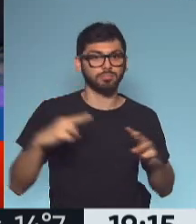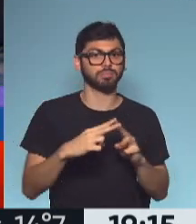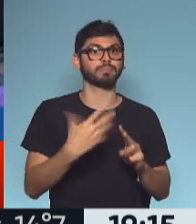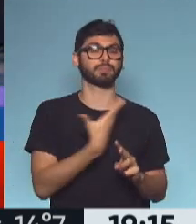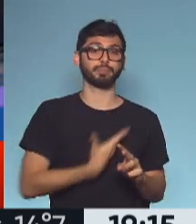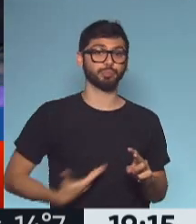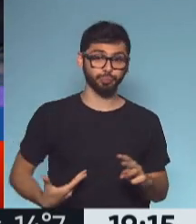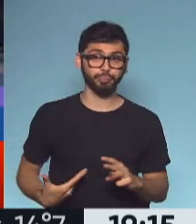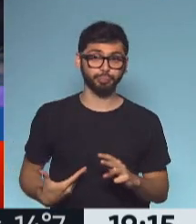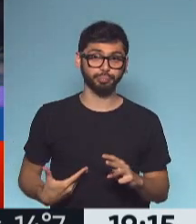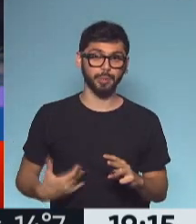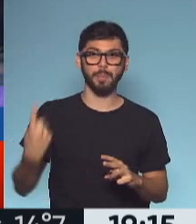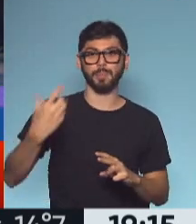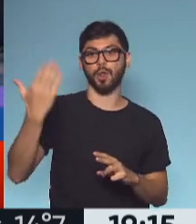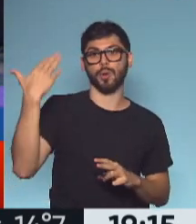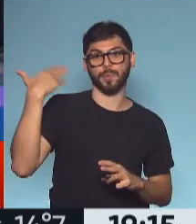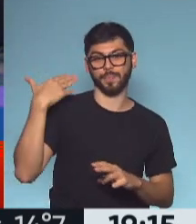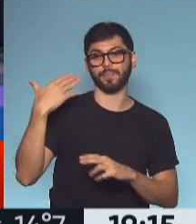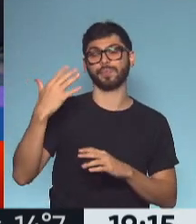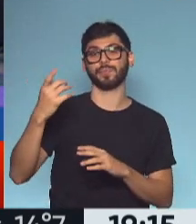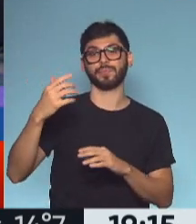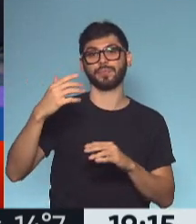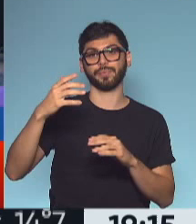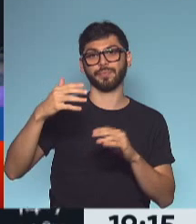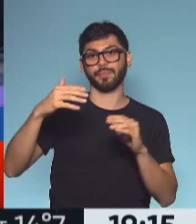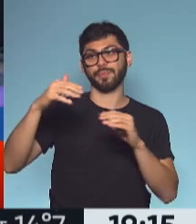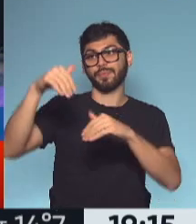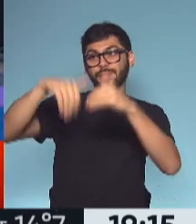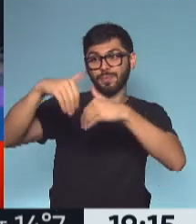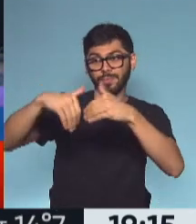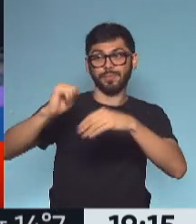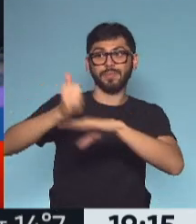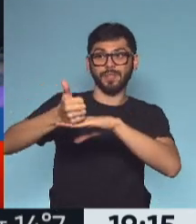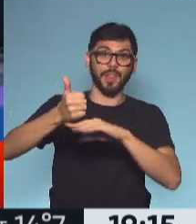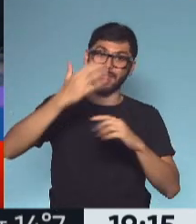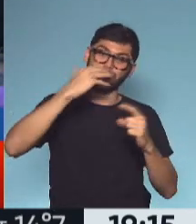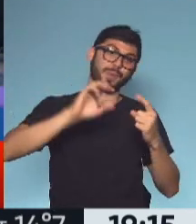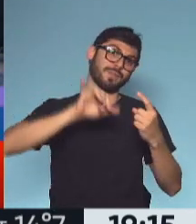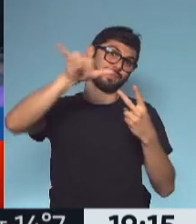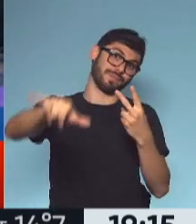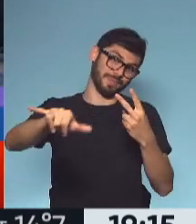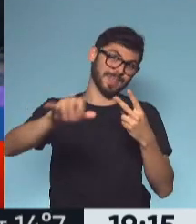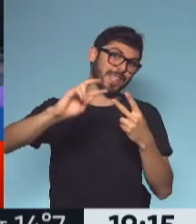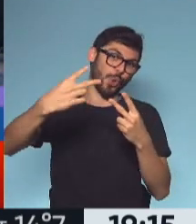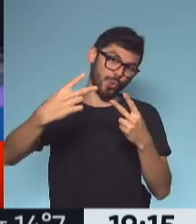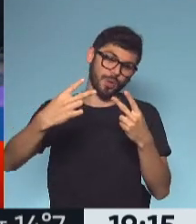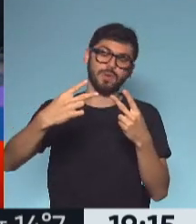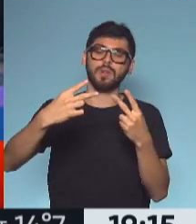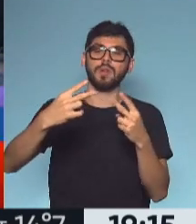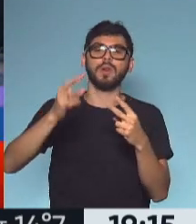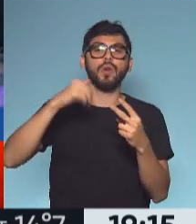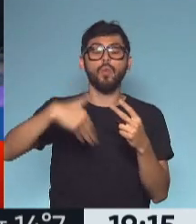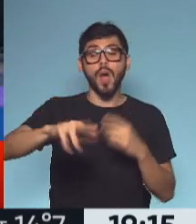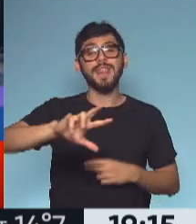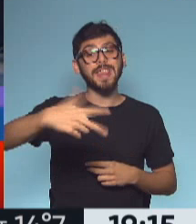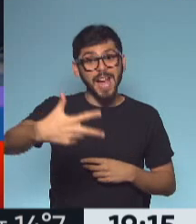presidente, primero cuando era presidente electo, después cuando ya asumió en esa primera gira por Europa y que espera un tercer encuentro